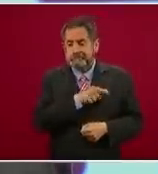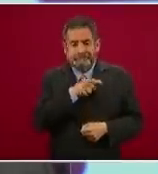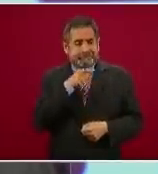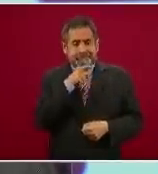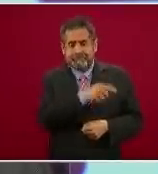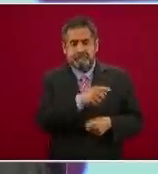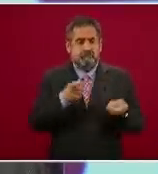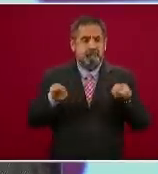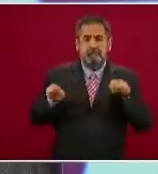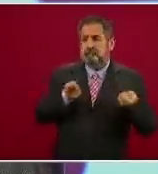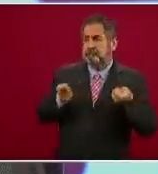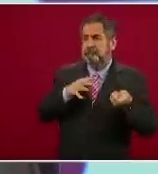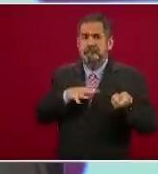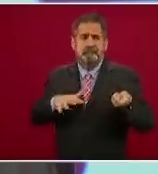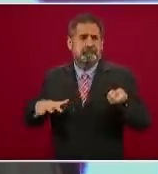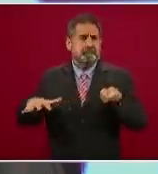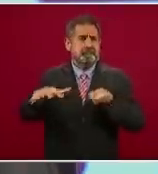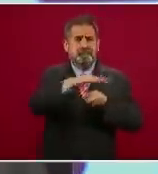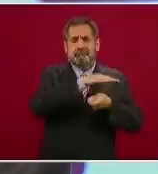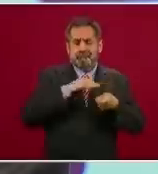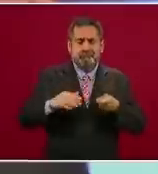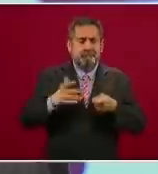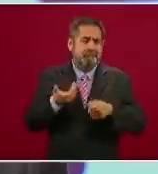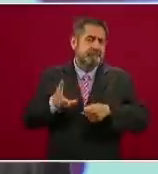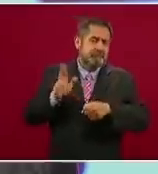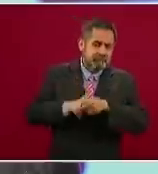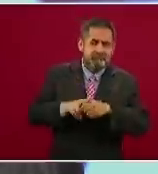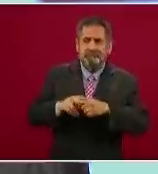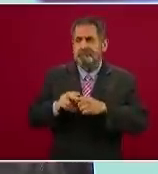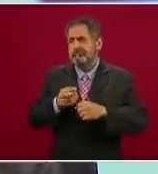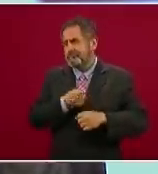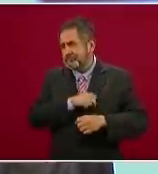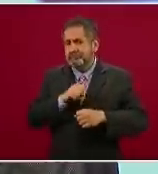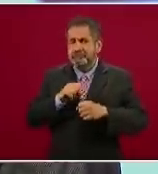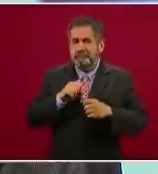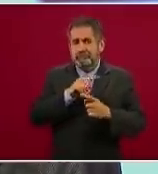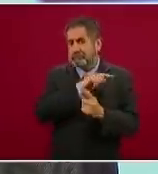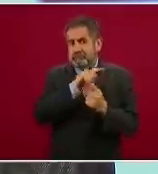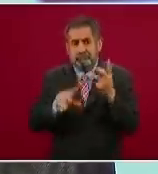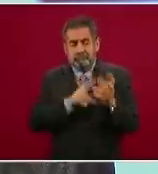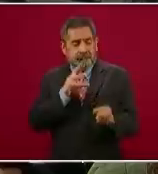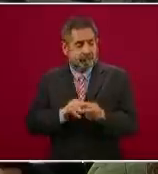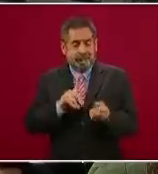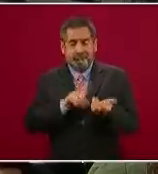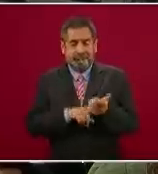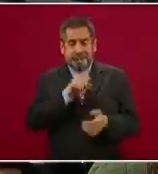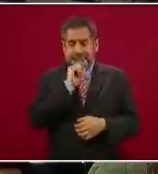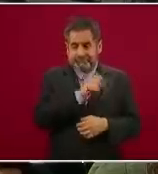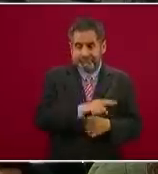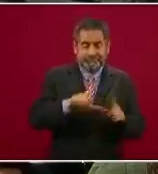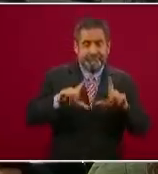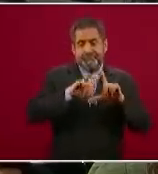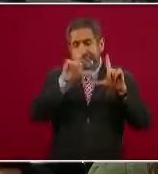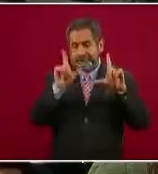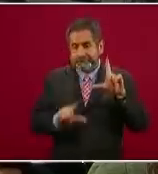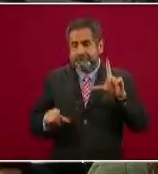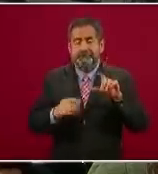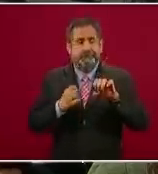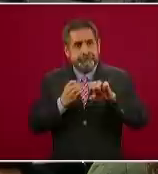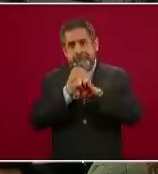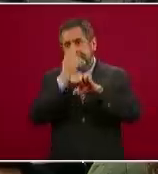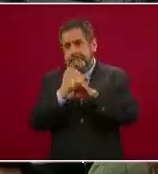que coordina al sector salud y coordina a los demás sectores de la administración pública, tanto nacional como